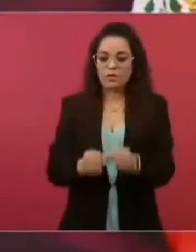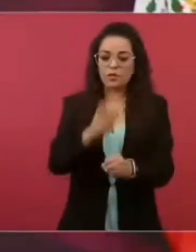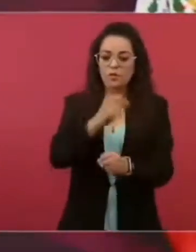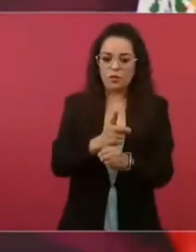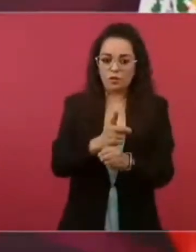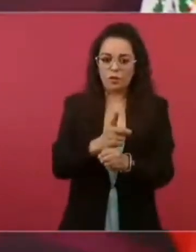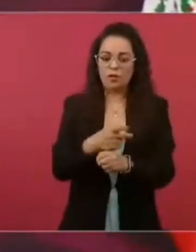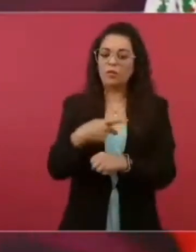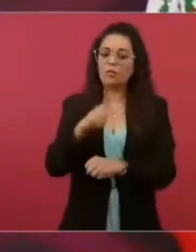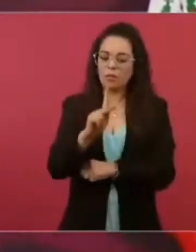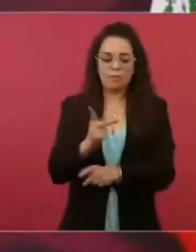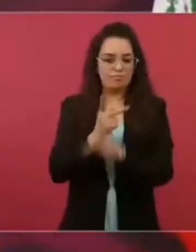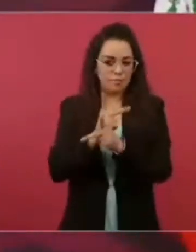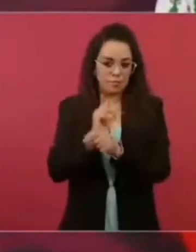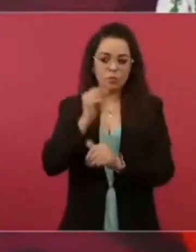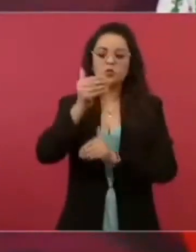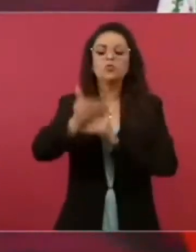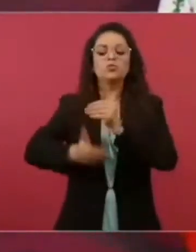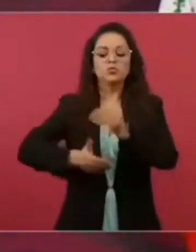consolidándose